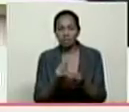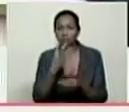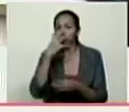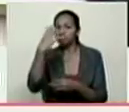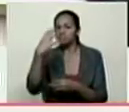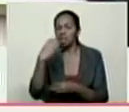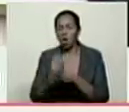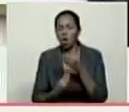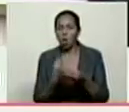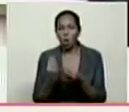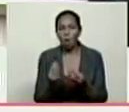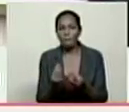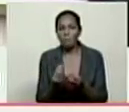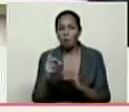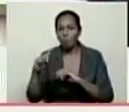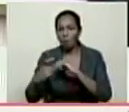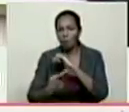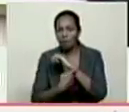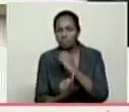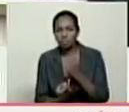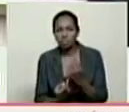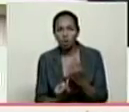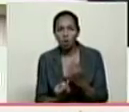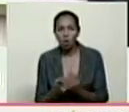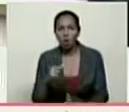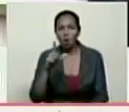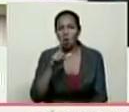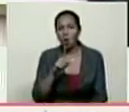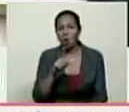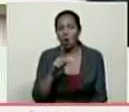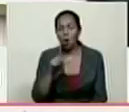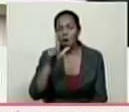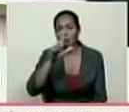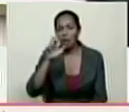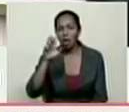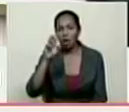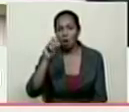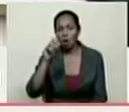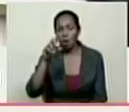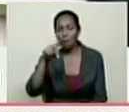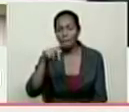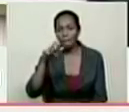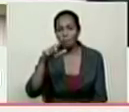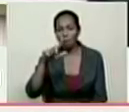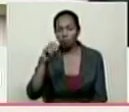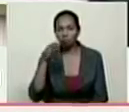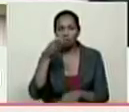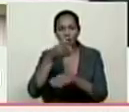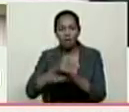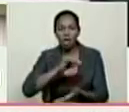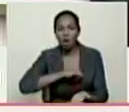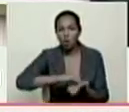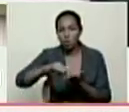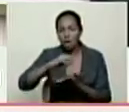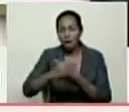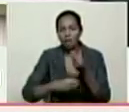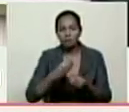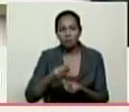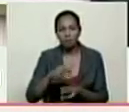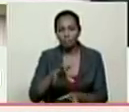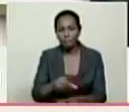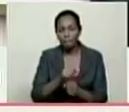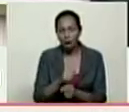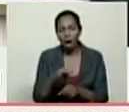desaforados, diciendo que había que ir a Miraflores el próximo 1 de mayo, que había que tomar las gobernaciones donde